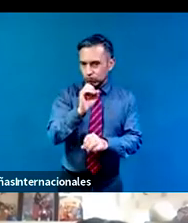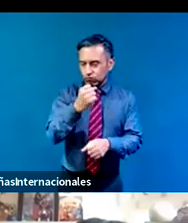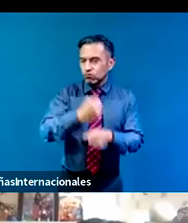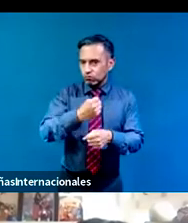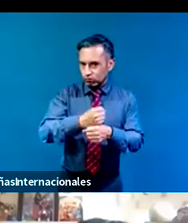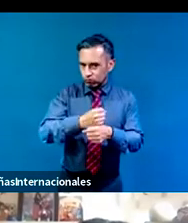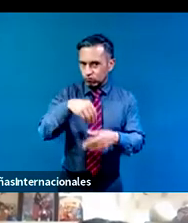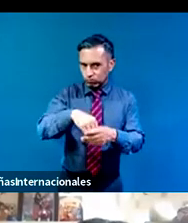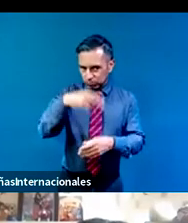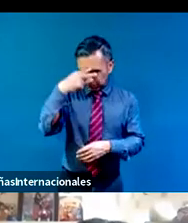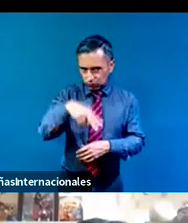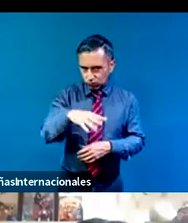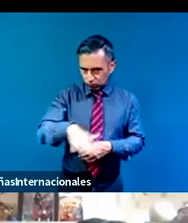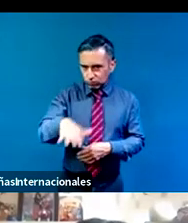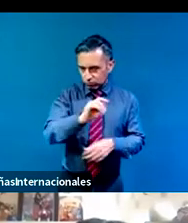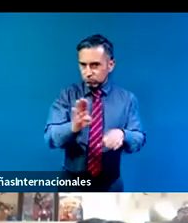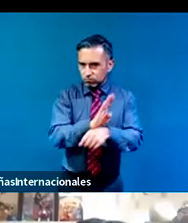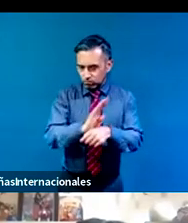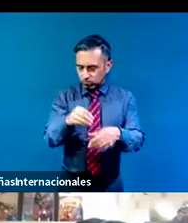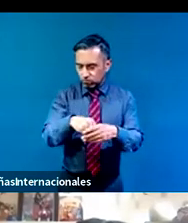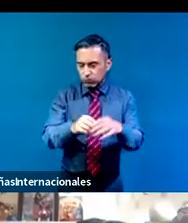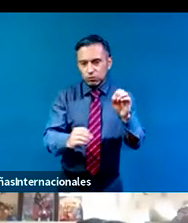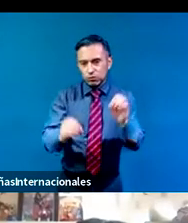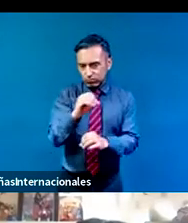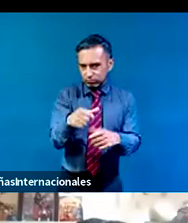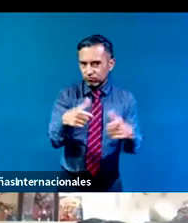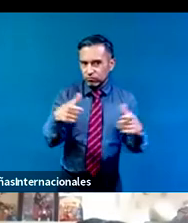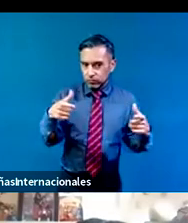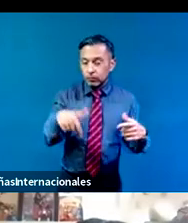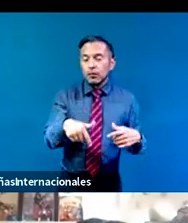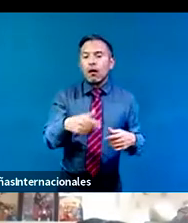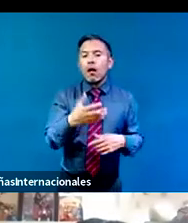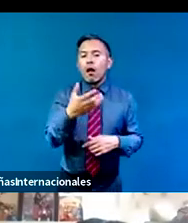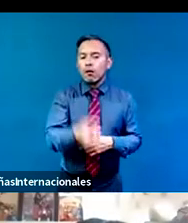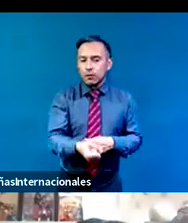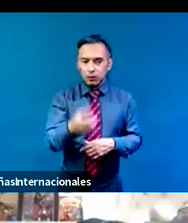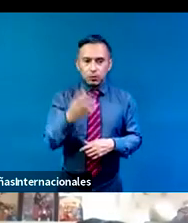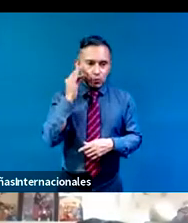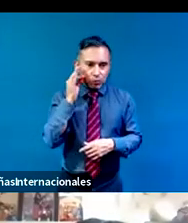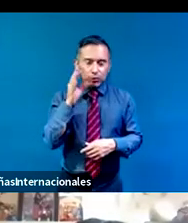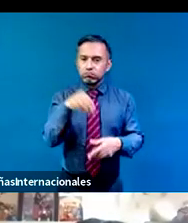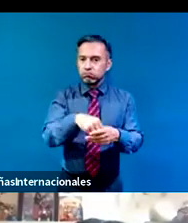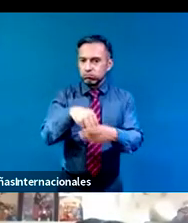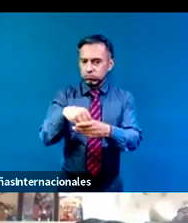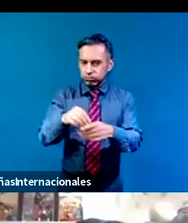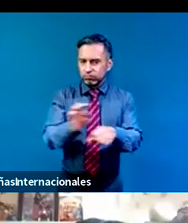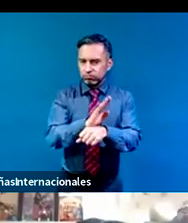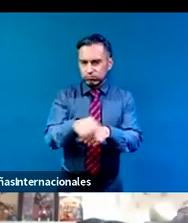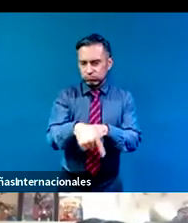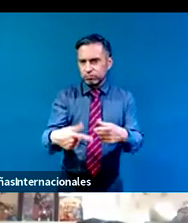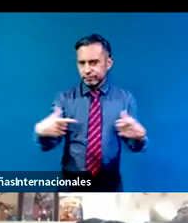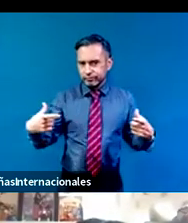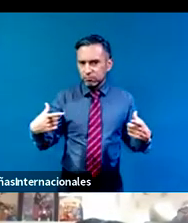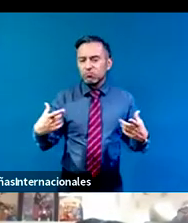los negocios, y donde hay una gran concentración de mujeres en este tipo de negocios. ¿Y cómo lo hacemos? A través